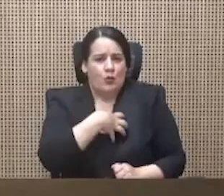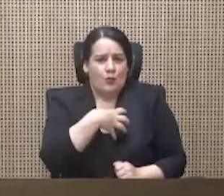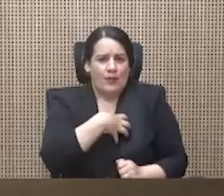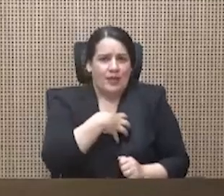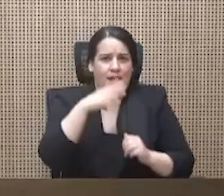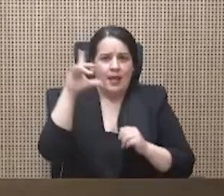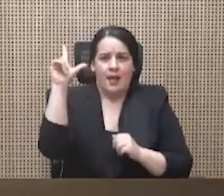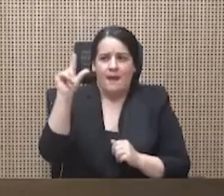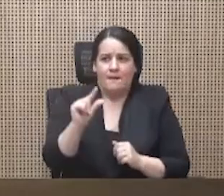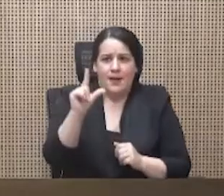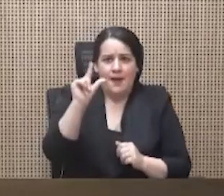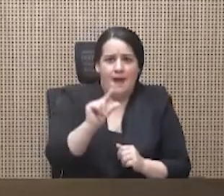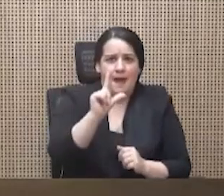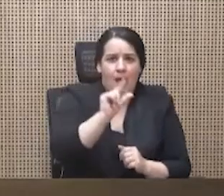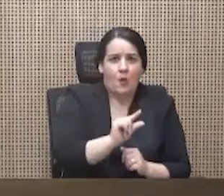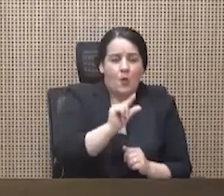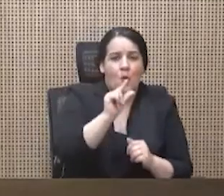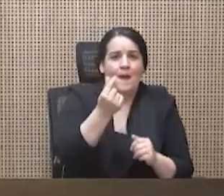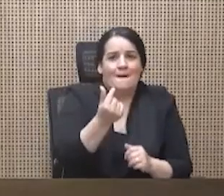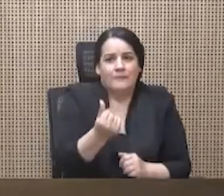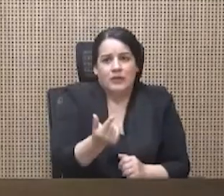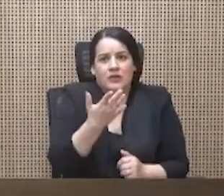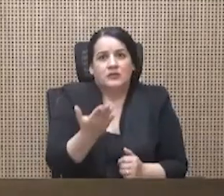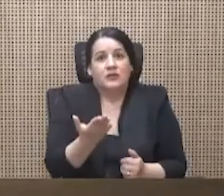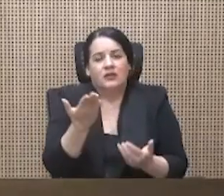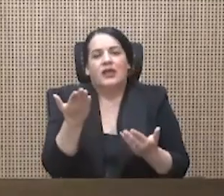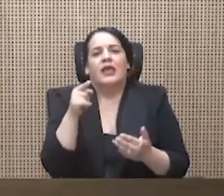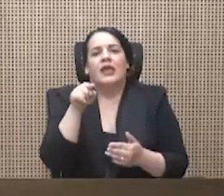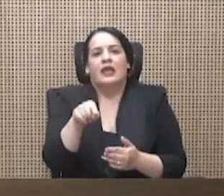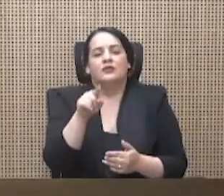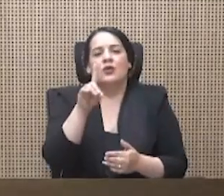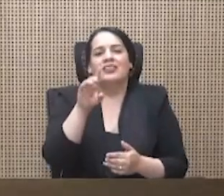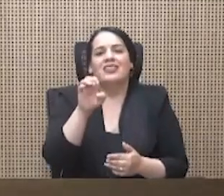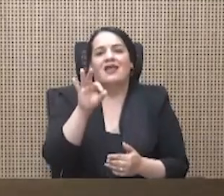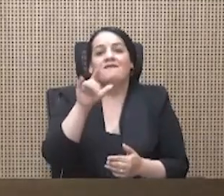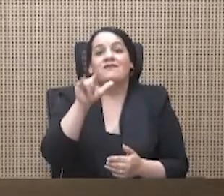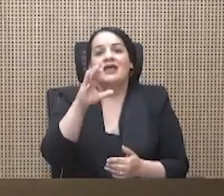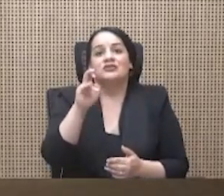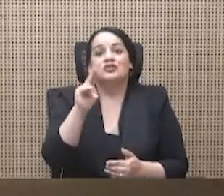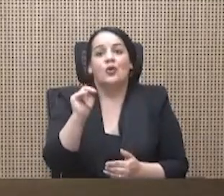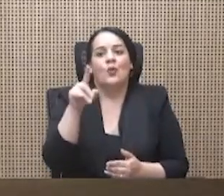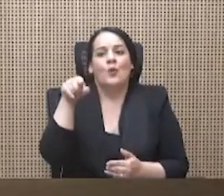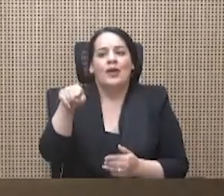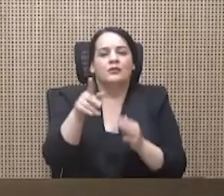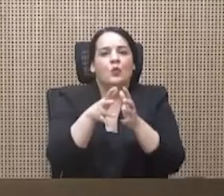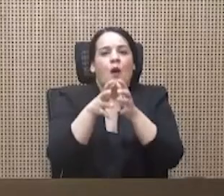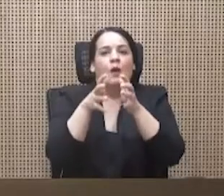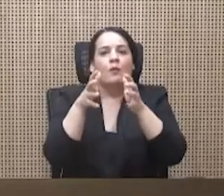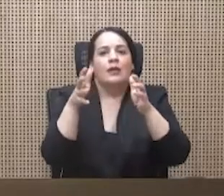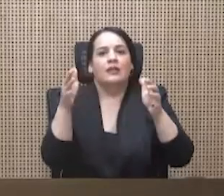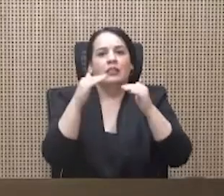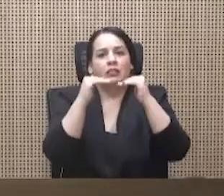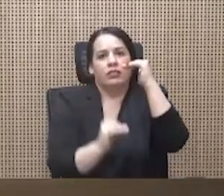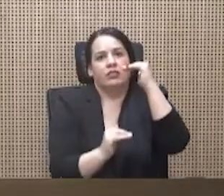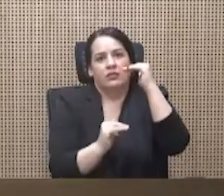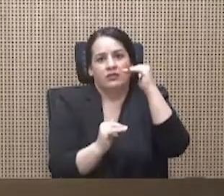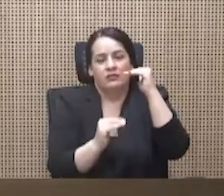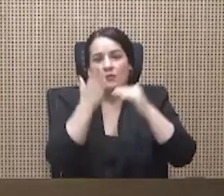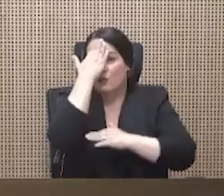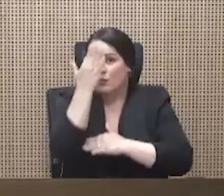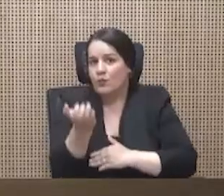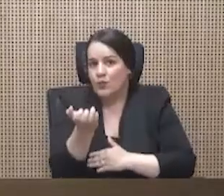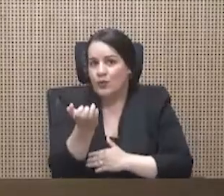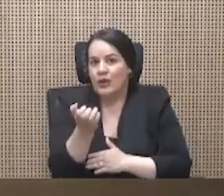de precio, nos damos cuenta que es deflación, que aumenta profundamente la desigualdad, porque